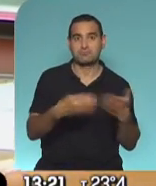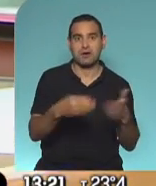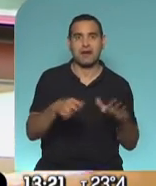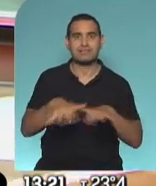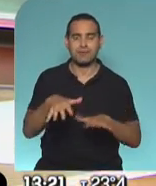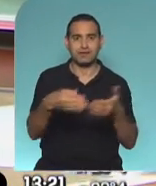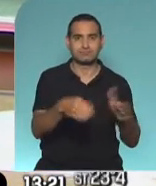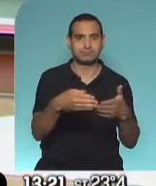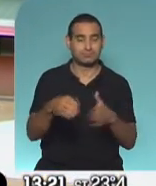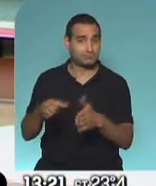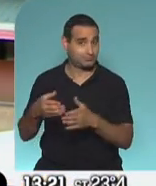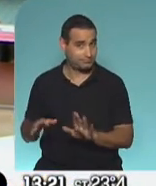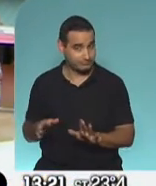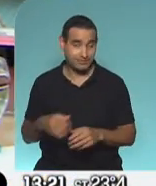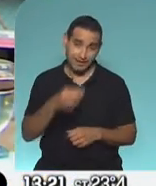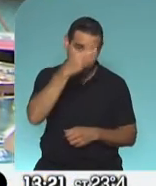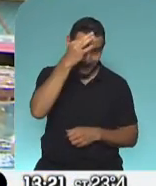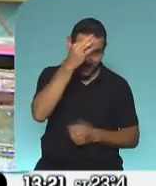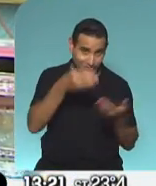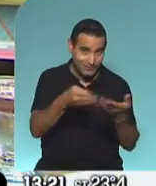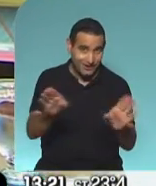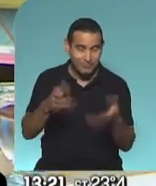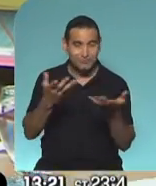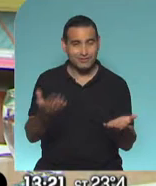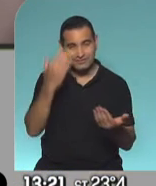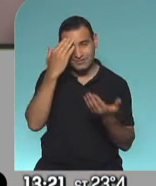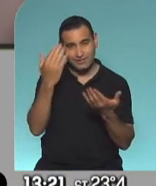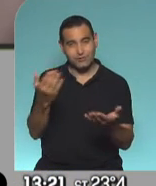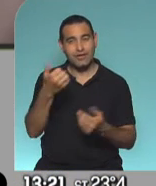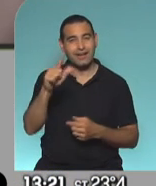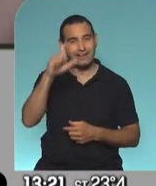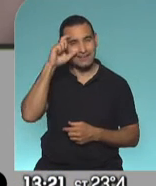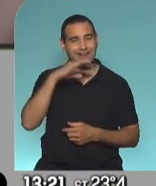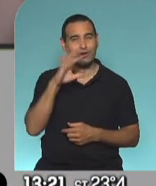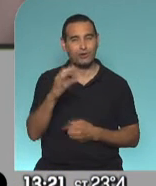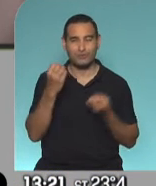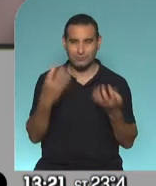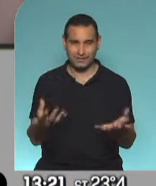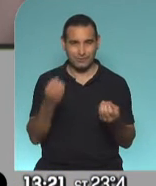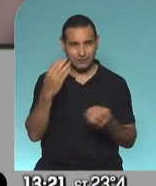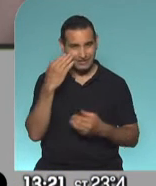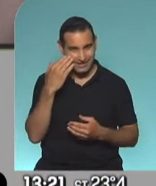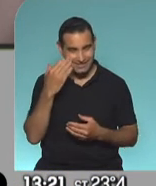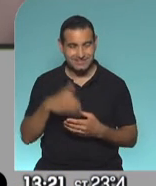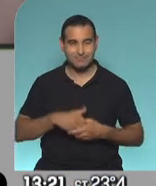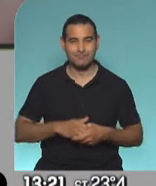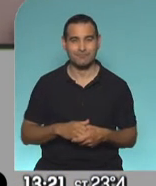de algunas actividades, por ejemplo, las teatrales. Por eso saludamos a Alejo Álvarez Herrera. ¿Qué tal, Alejo? Buenas tardes,